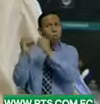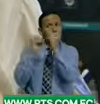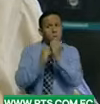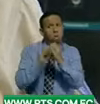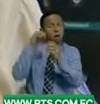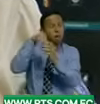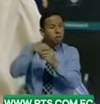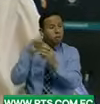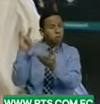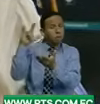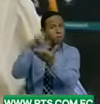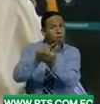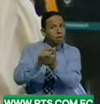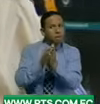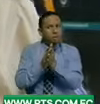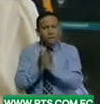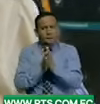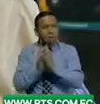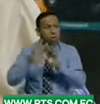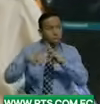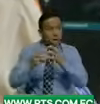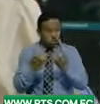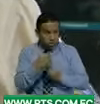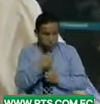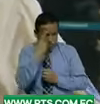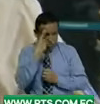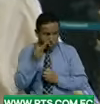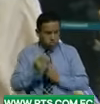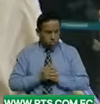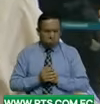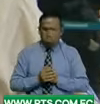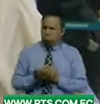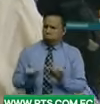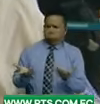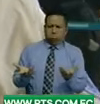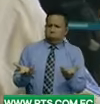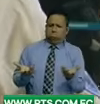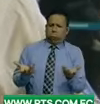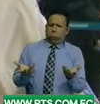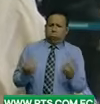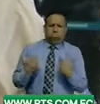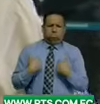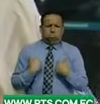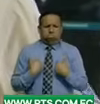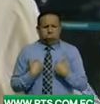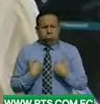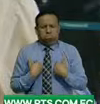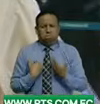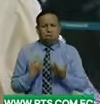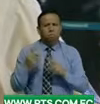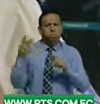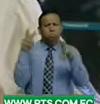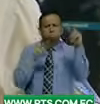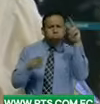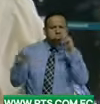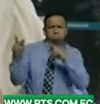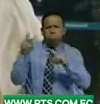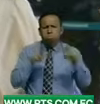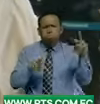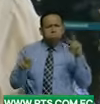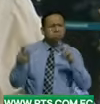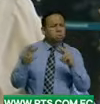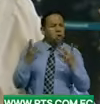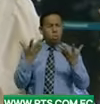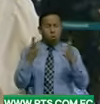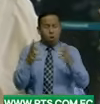del aeropuerto intentando captar víctimas? No, no hemos visualizado eso, ni el eje de inteligencia ha arrojado esos